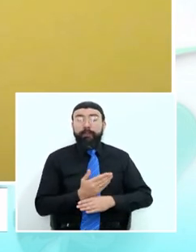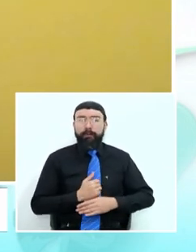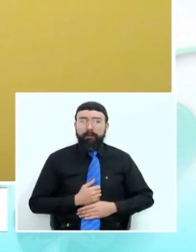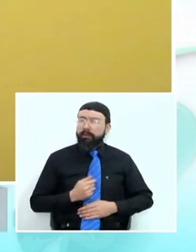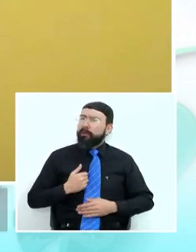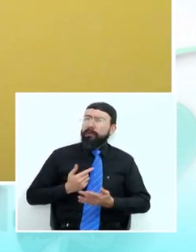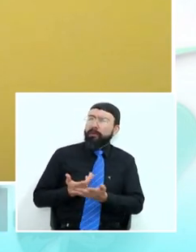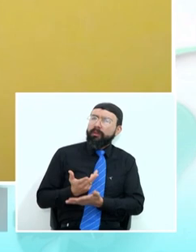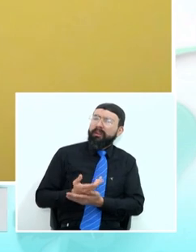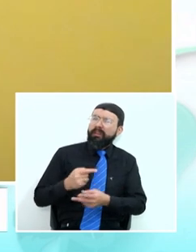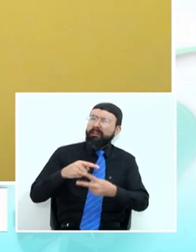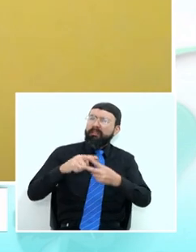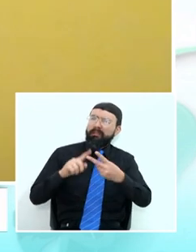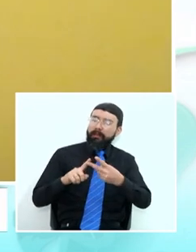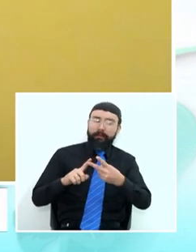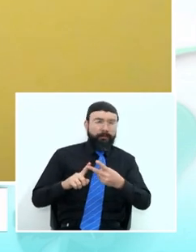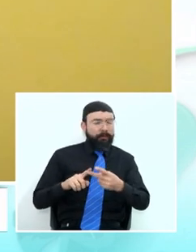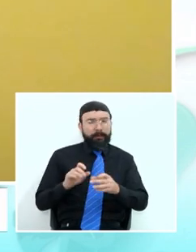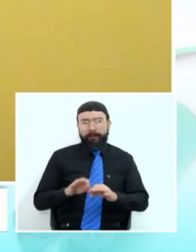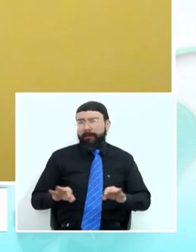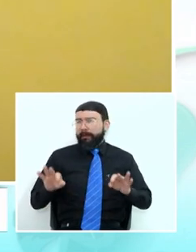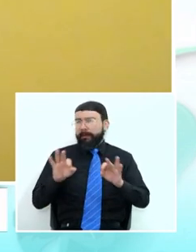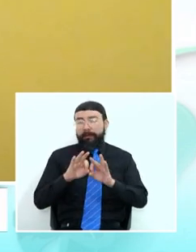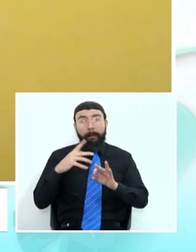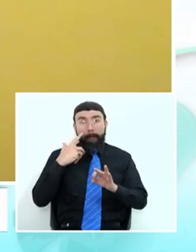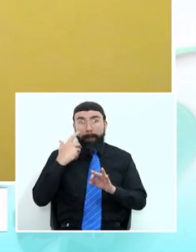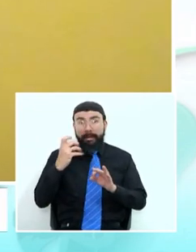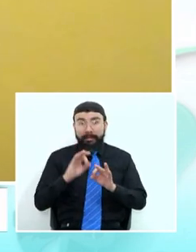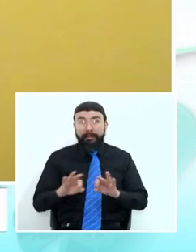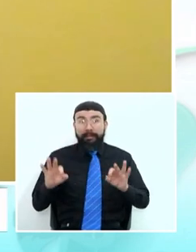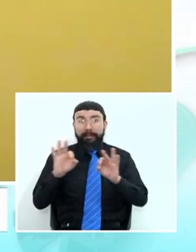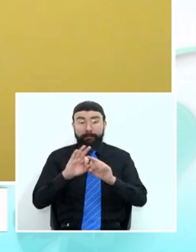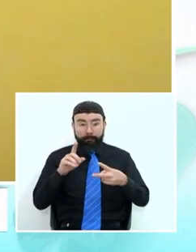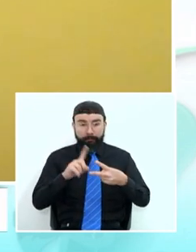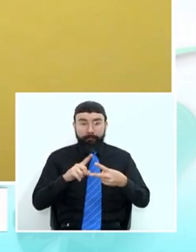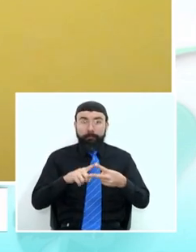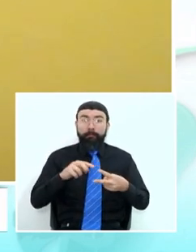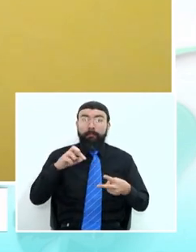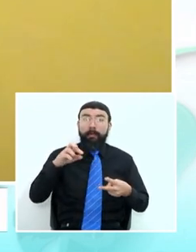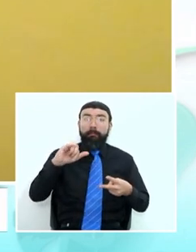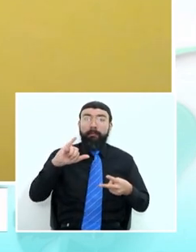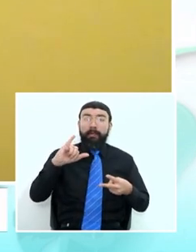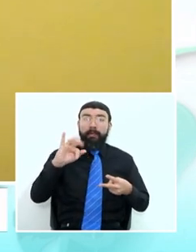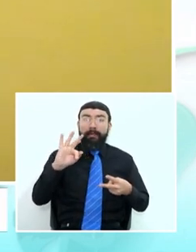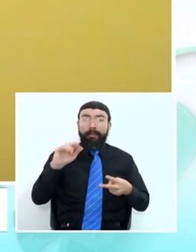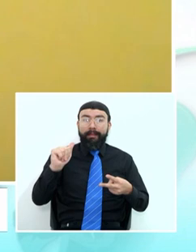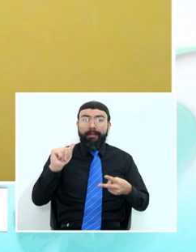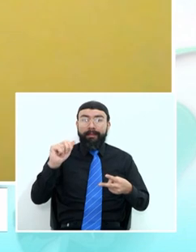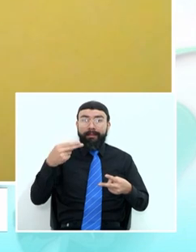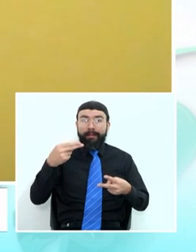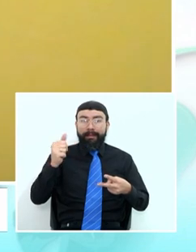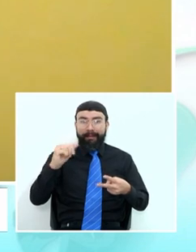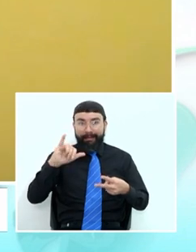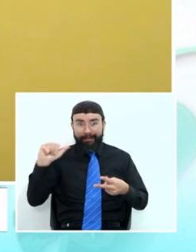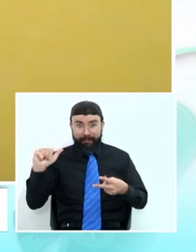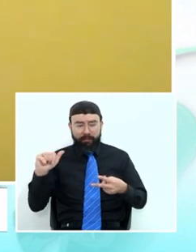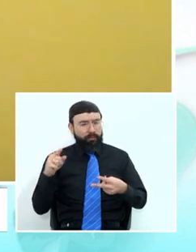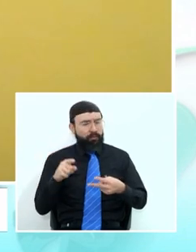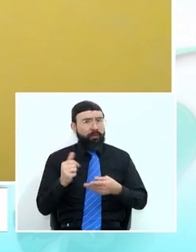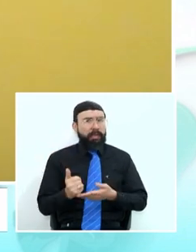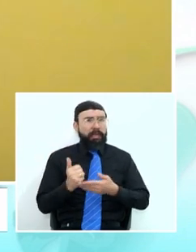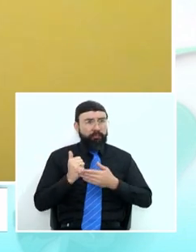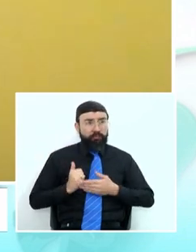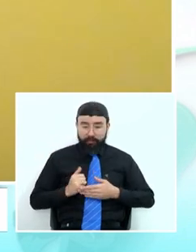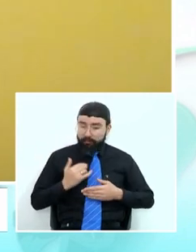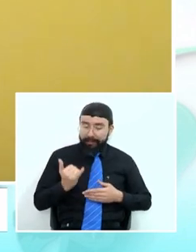pues la primera de ellas, la Pitaya, no, la número uno, la Pitaya. La Pitaya tiene una connotación en los estudios